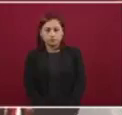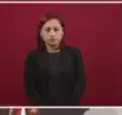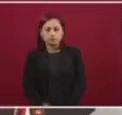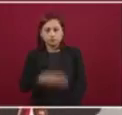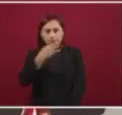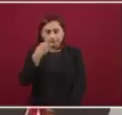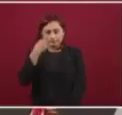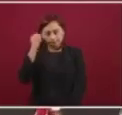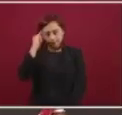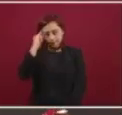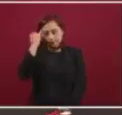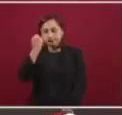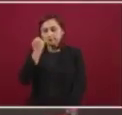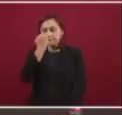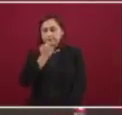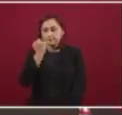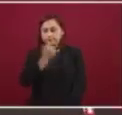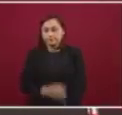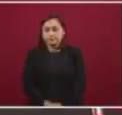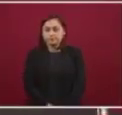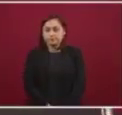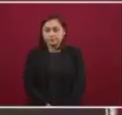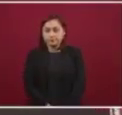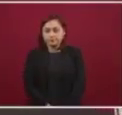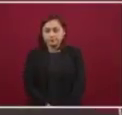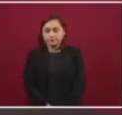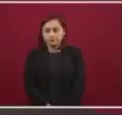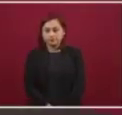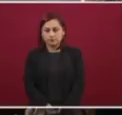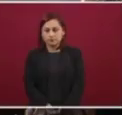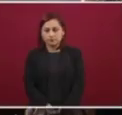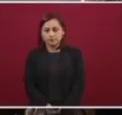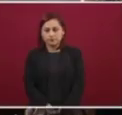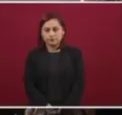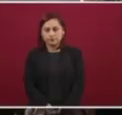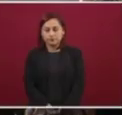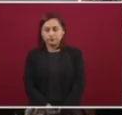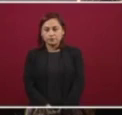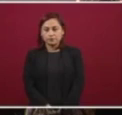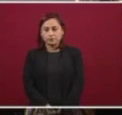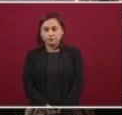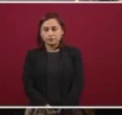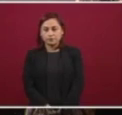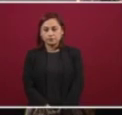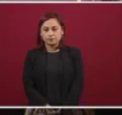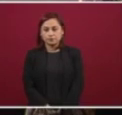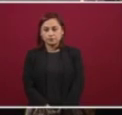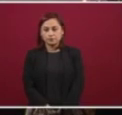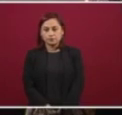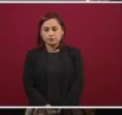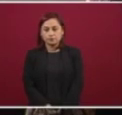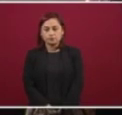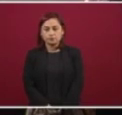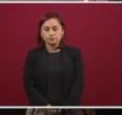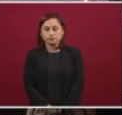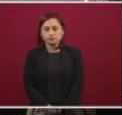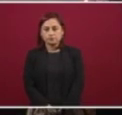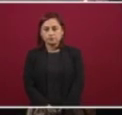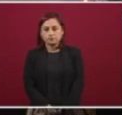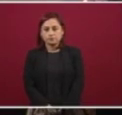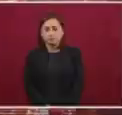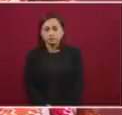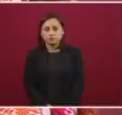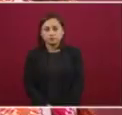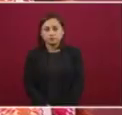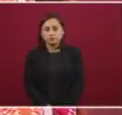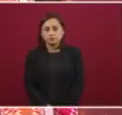Taniku tata rachinyu nyu koyo taniku dindo natayo